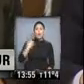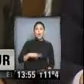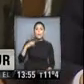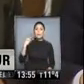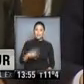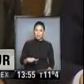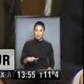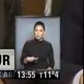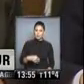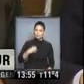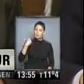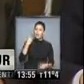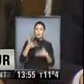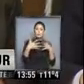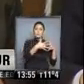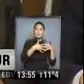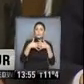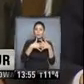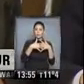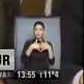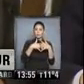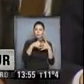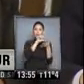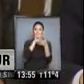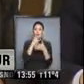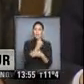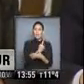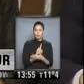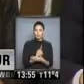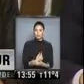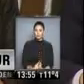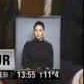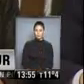a reforzar la cooperación entre nosotros.